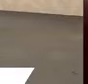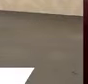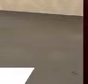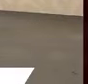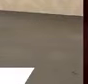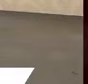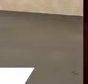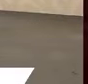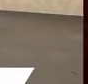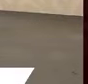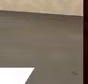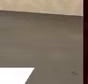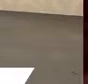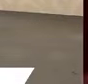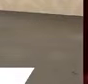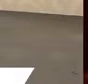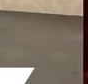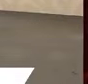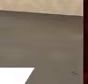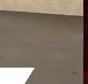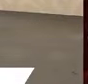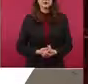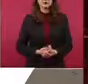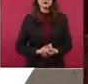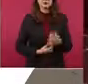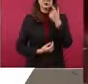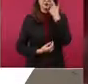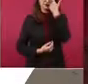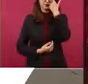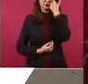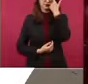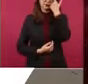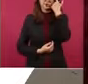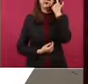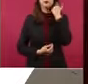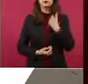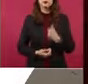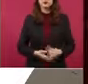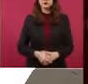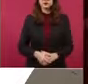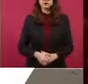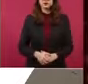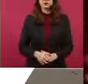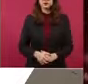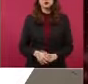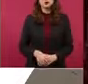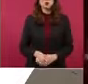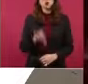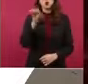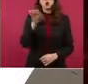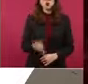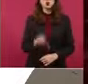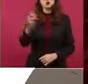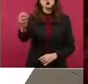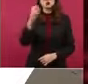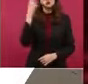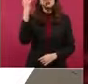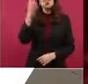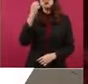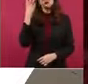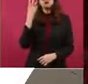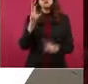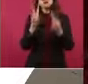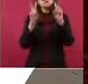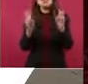incluyó el jefe del Ejecutivo. Hasta aquí las notas mañaneras de esta conferencia del presidente López Obrador.